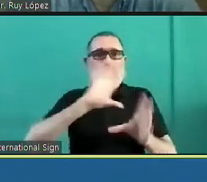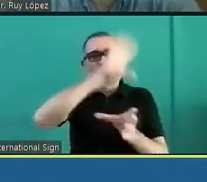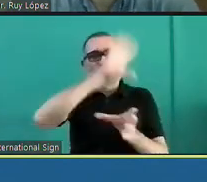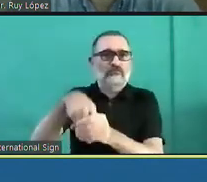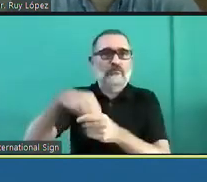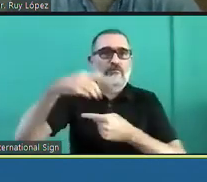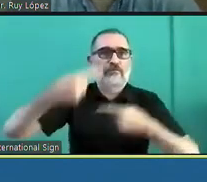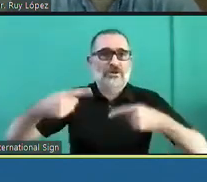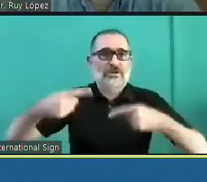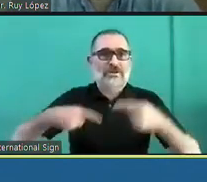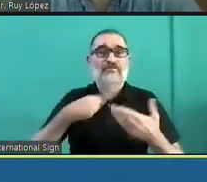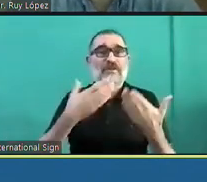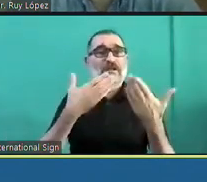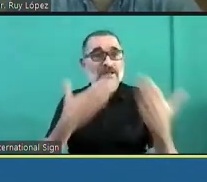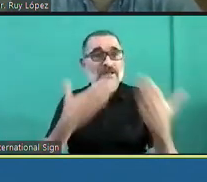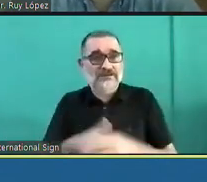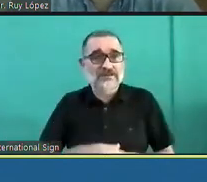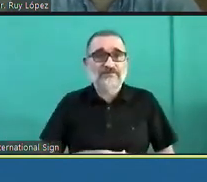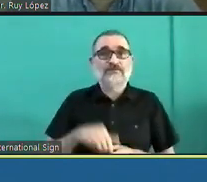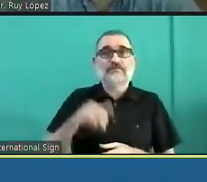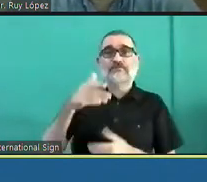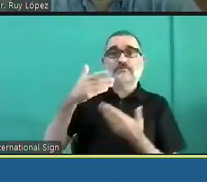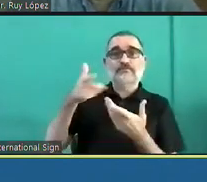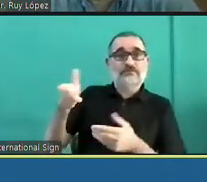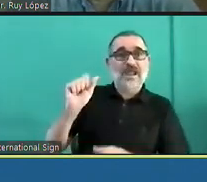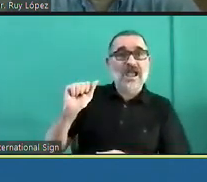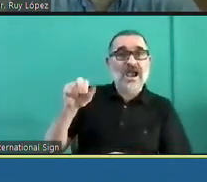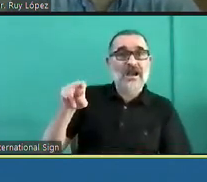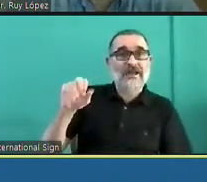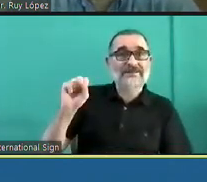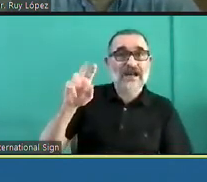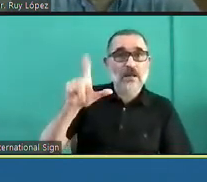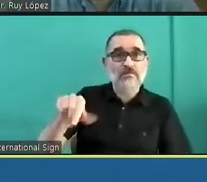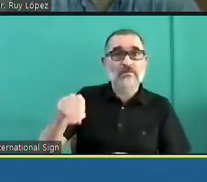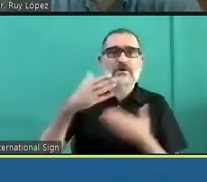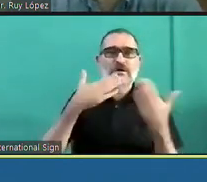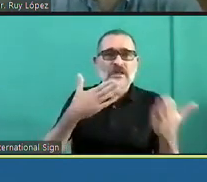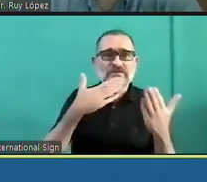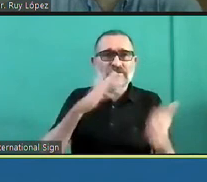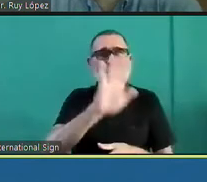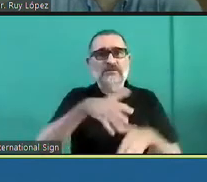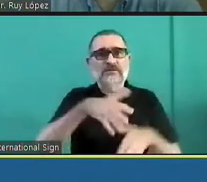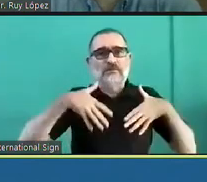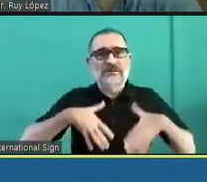de trabajo y una enmienda a hándal de d qué